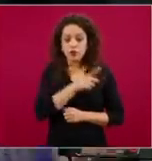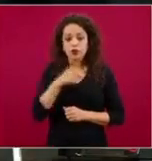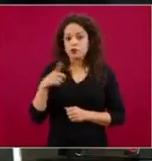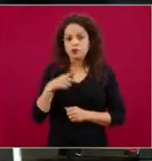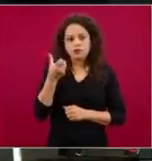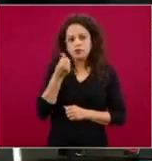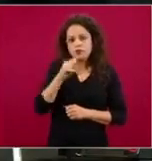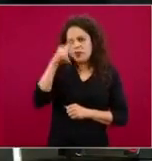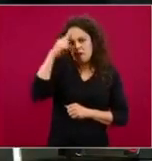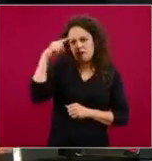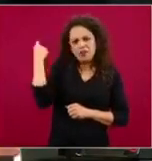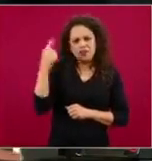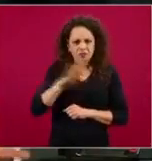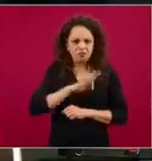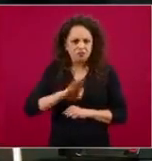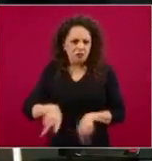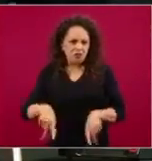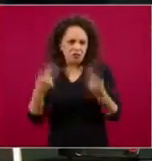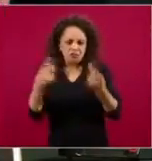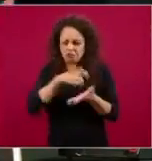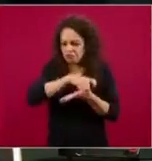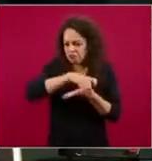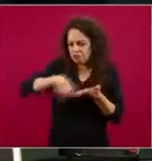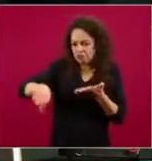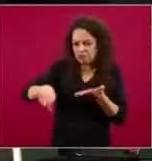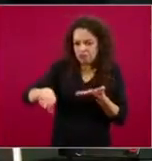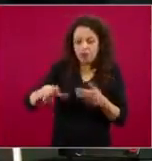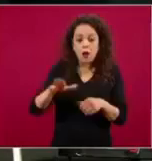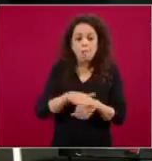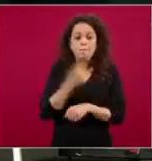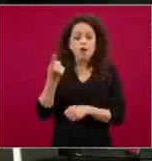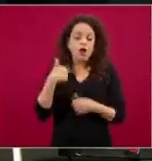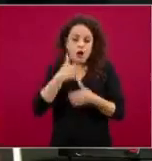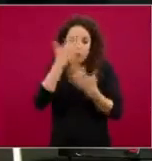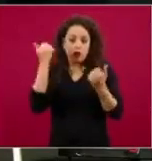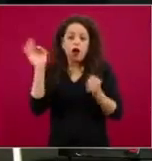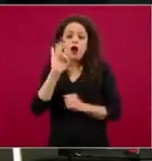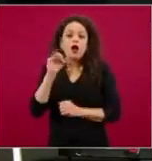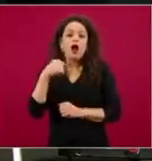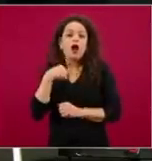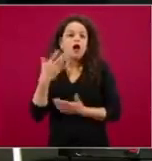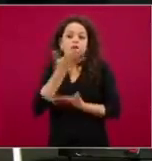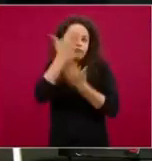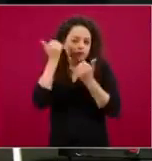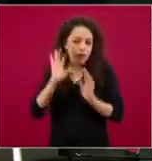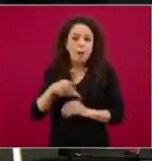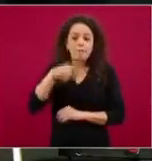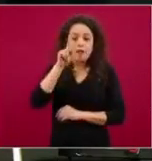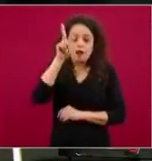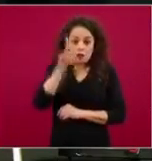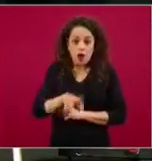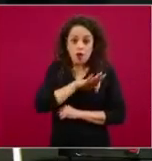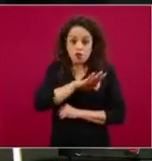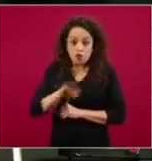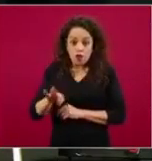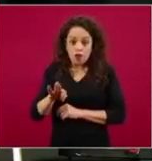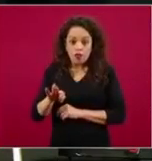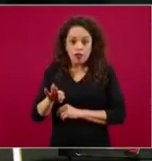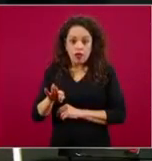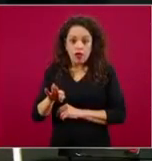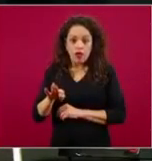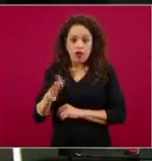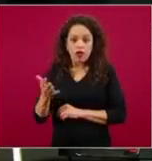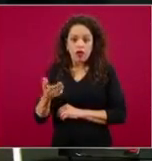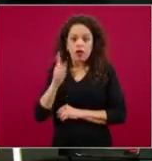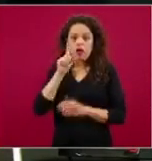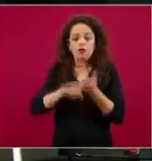la venta, porque pudieran, no sé, mi ignorancia a lo mejor, pero pudieran enmascarar algo tan serio como la enfermedad grave